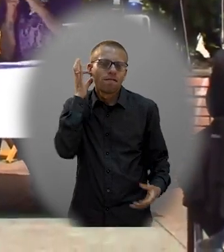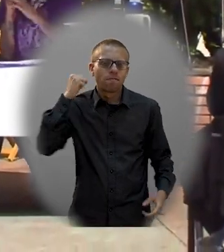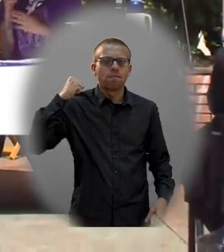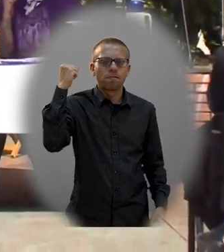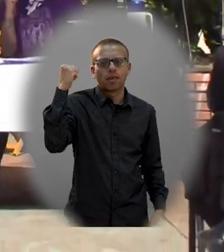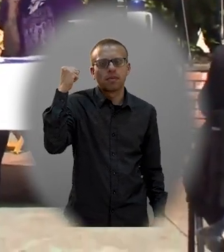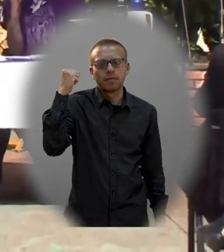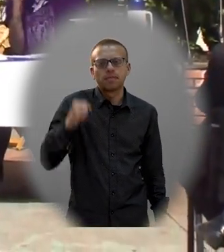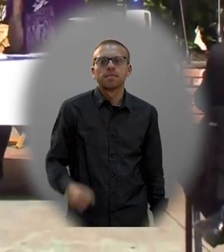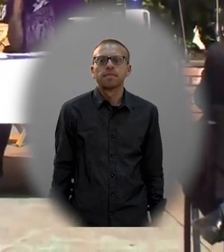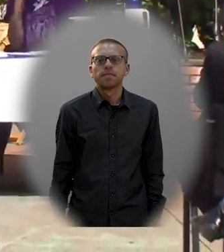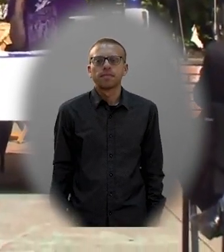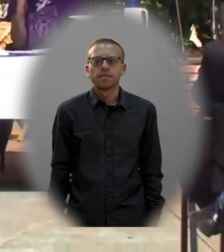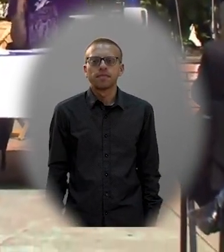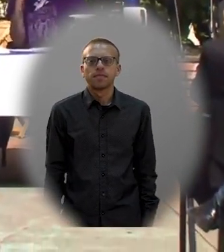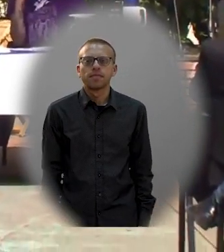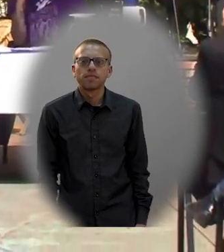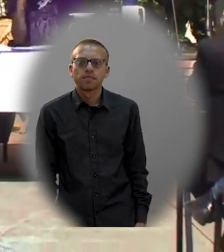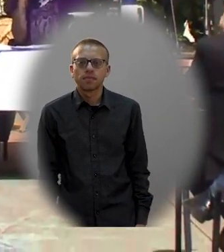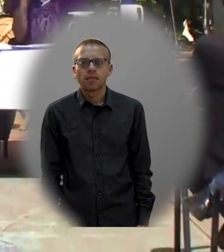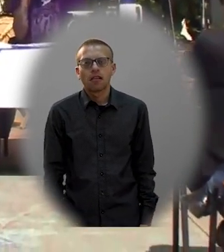María. Diana.